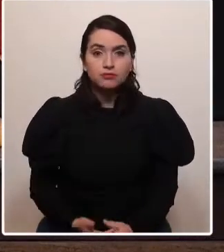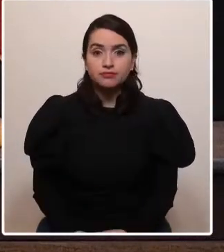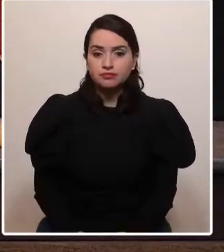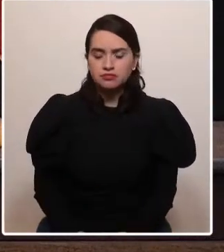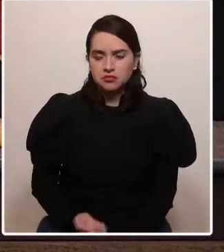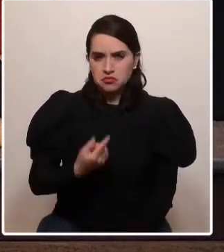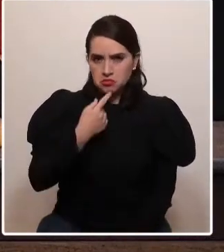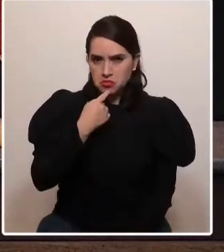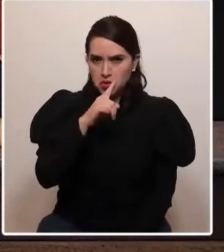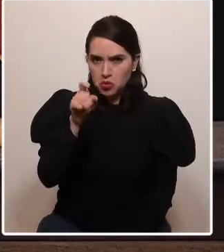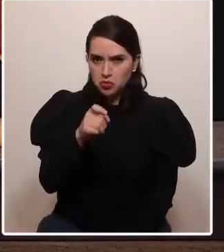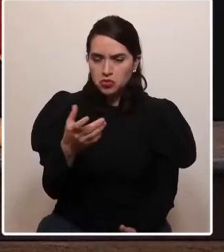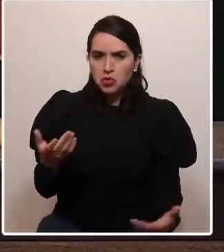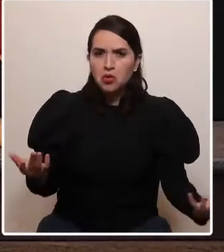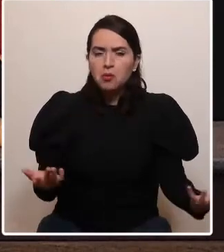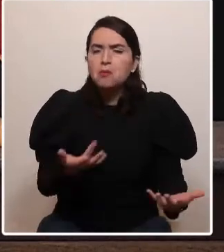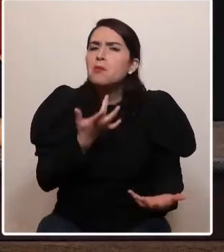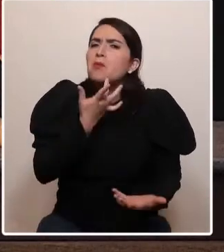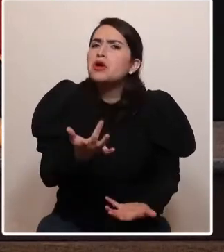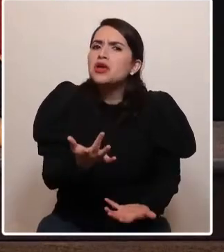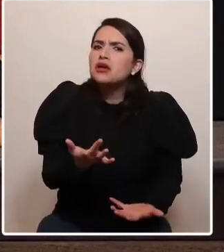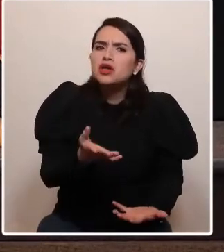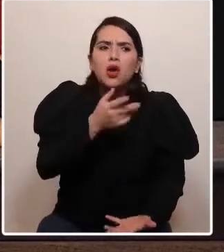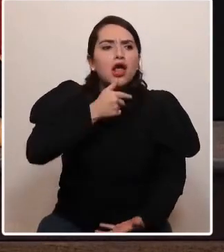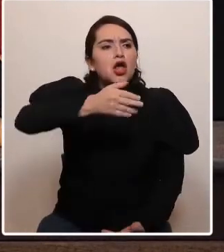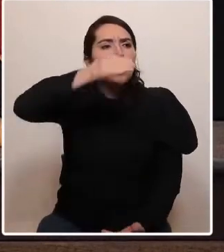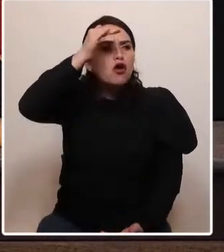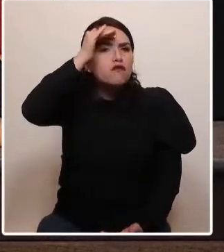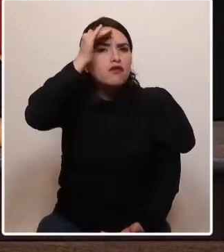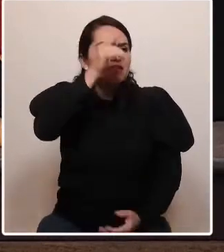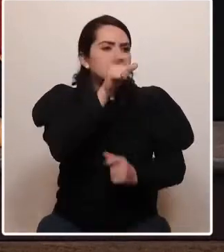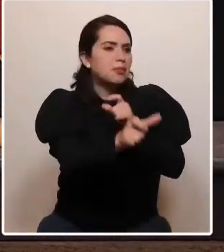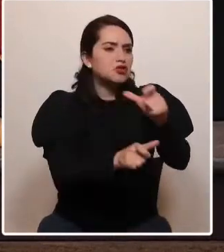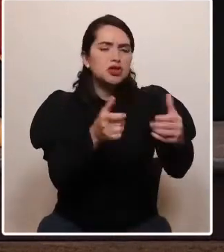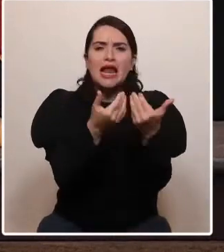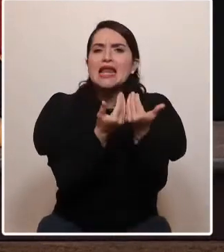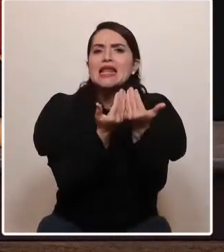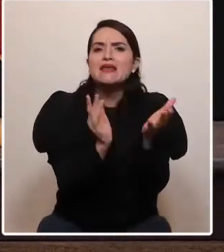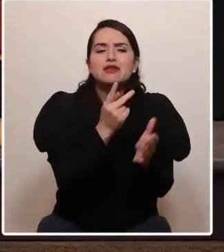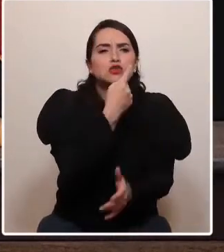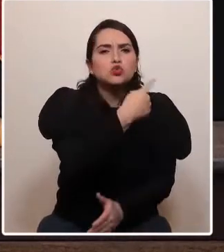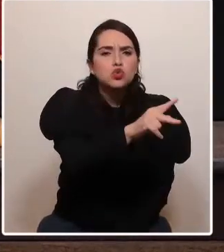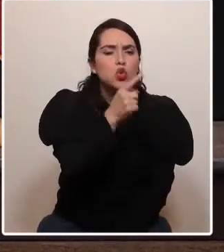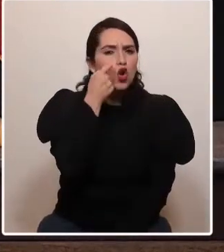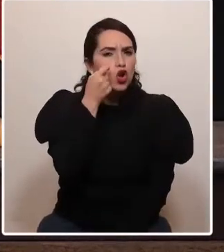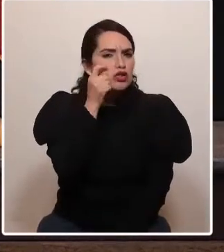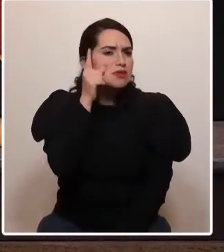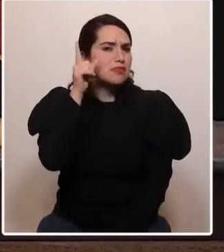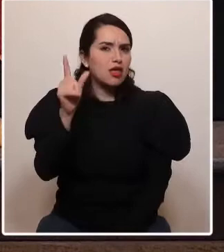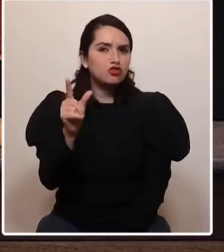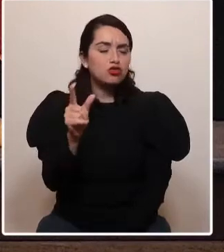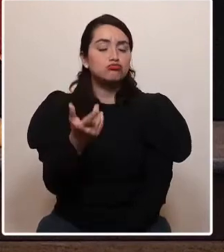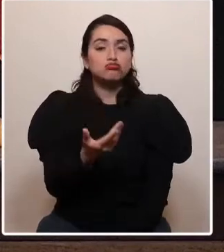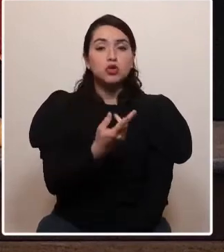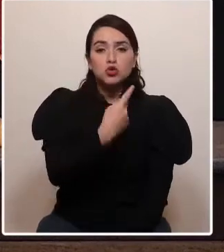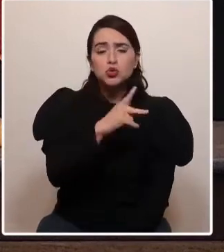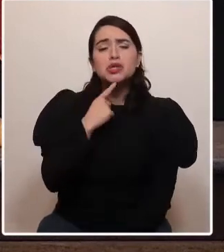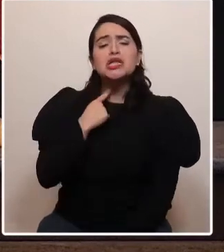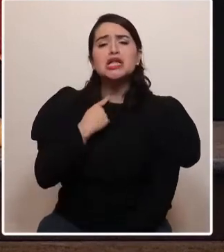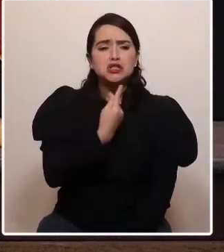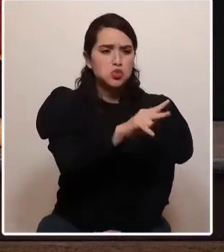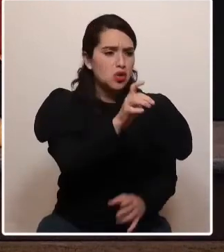no se confía en la libertad de las personas, en sus conocimientos, en sus intereses, en sus capacidades y en sus